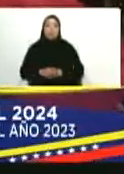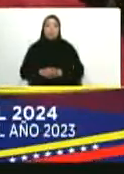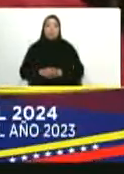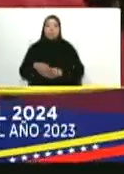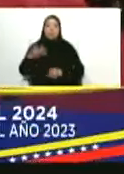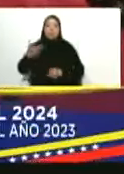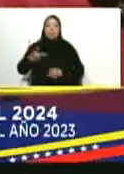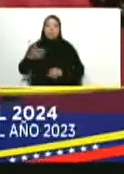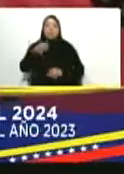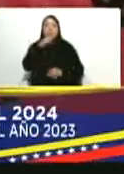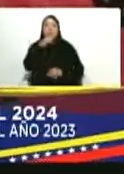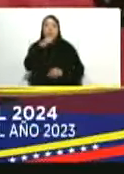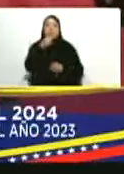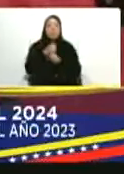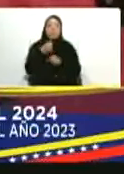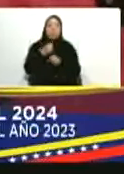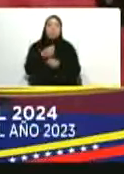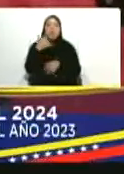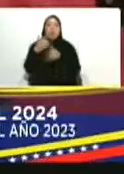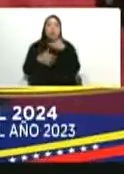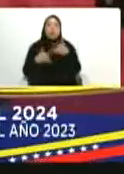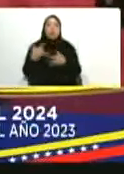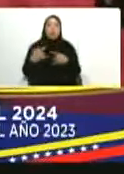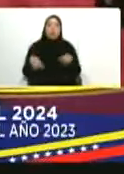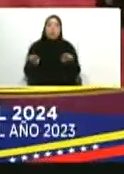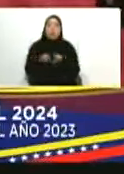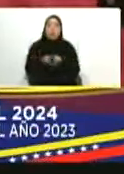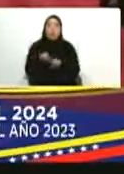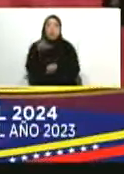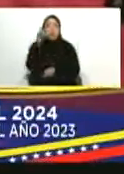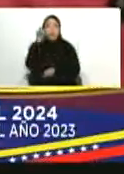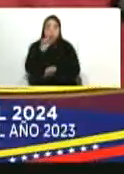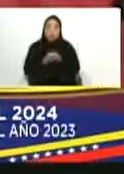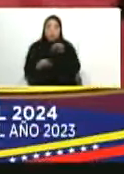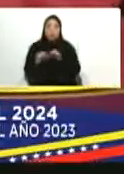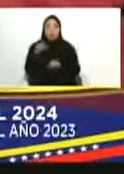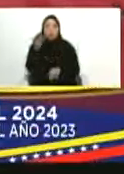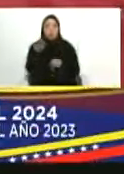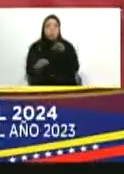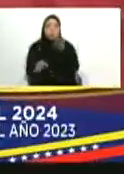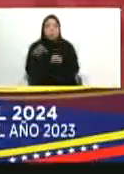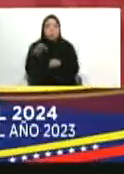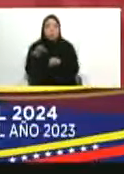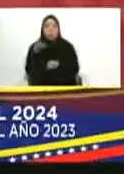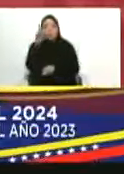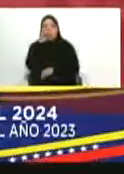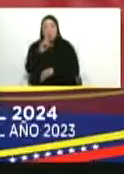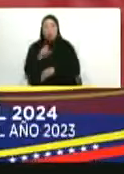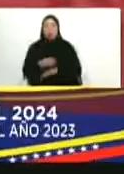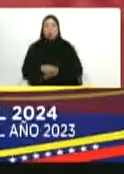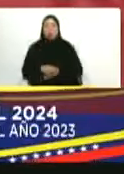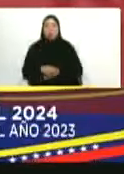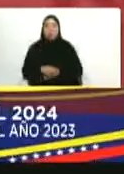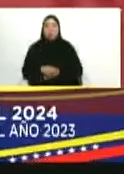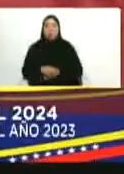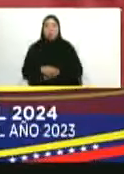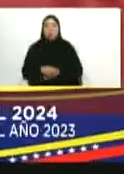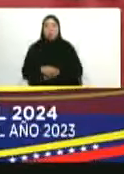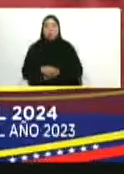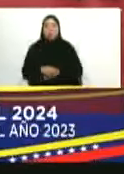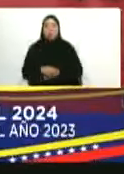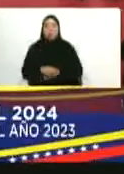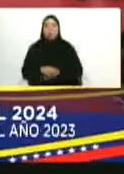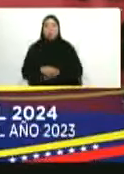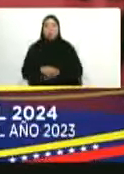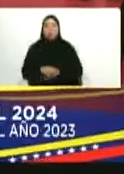Importante también indicar que durante la jornada de inicio de las actividades judiciales del año anterior, la Sala Plena también había aprobado